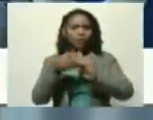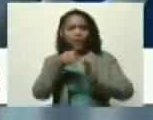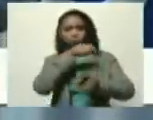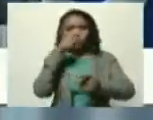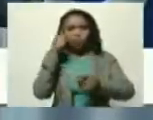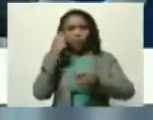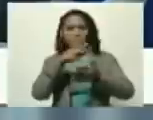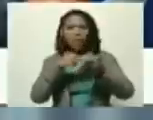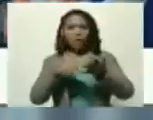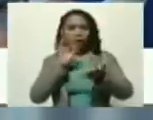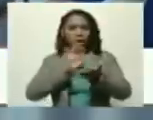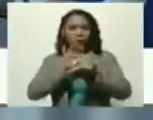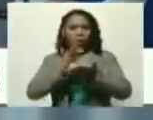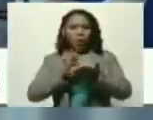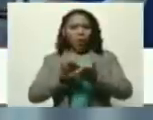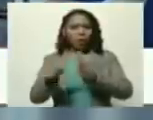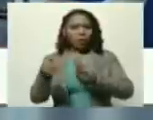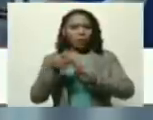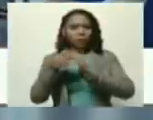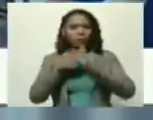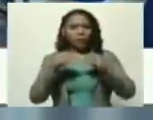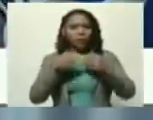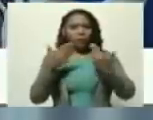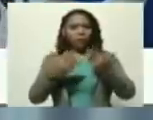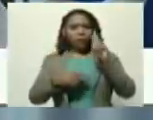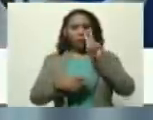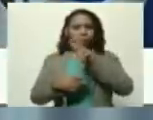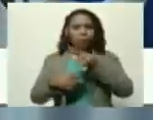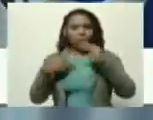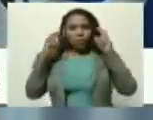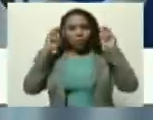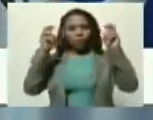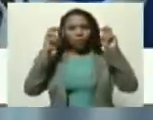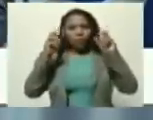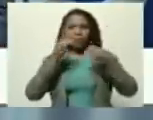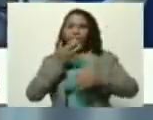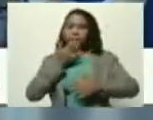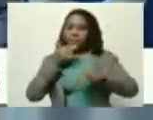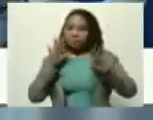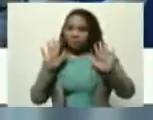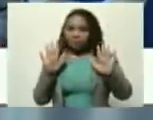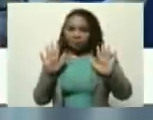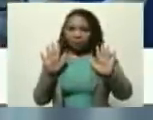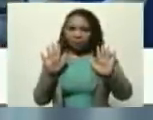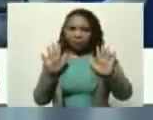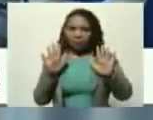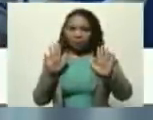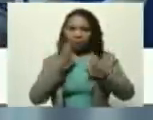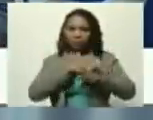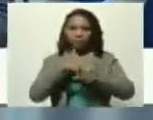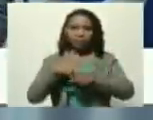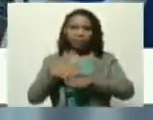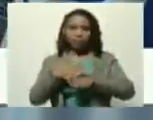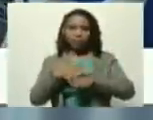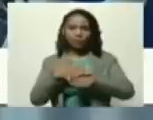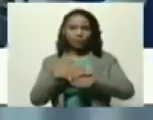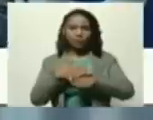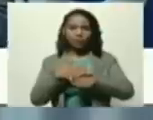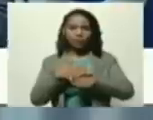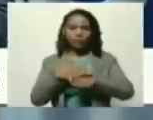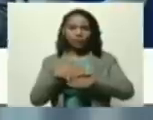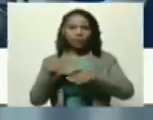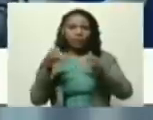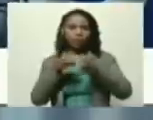material estratégico, sino contra todo lo que tiene que ver con temas, por ejemplo, de combate a delitos comunes,